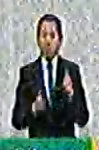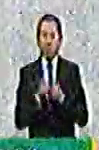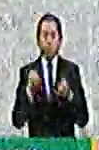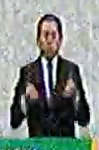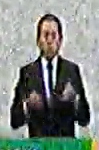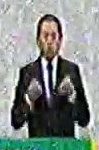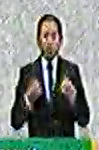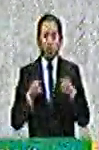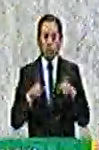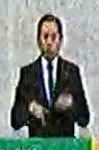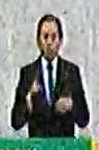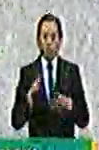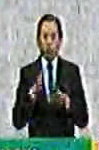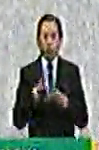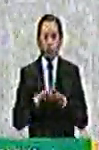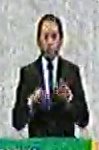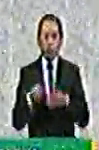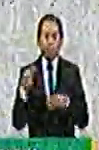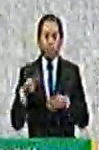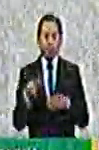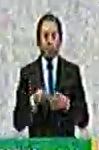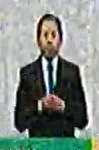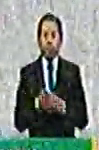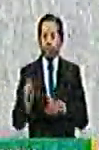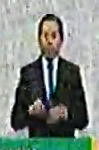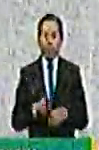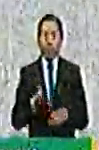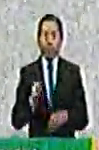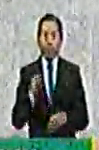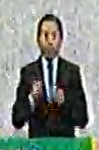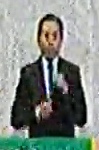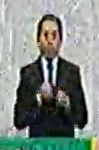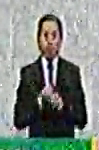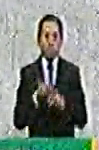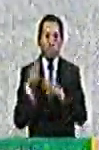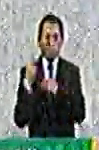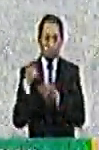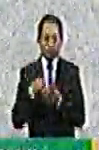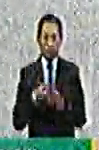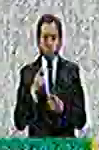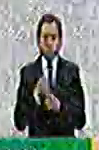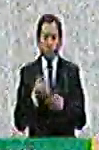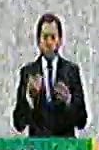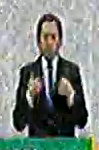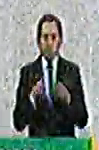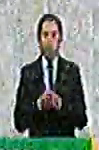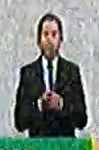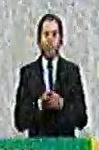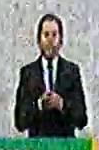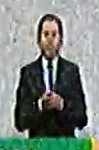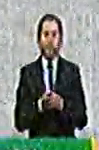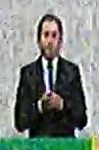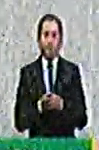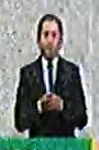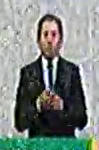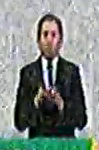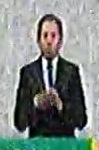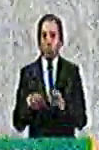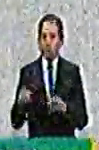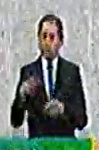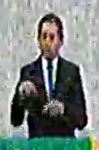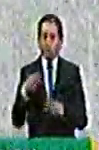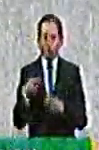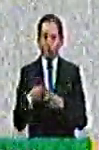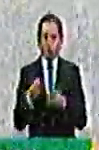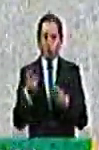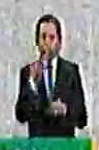joven en la historia de Bolivia, con 30 años, asumiendo el cargo de nuestro país hasta el retorno del